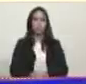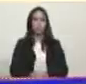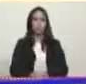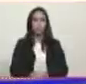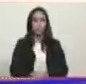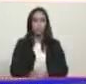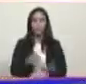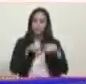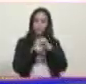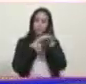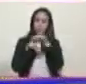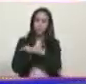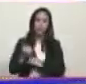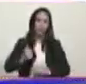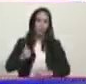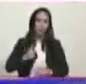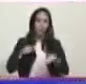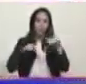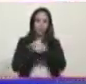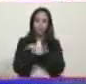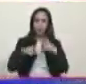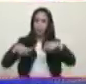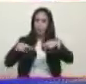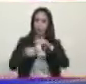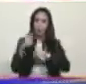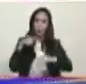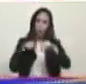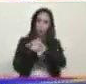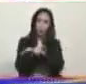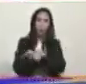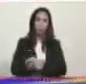las catacumbas de la profundidad del pueblo.